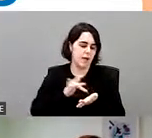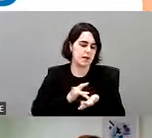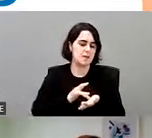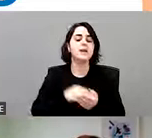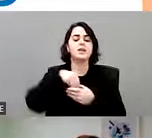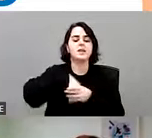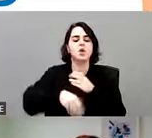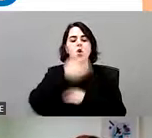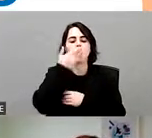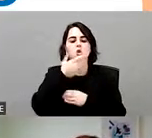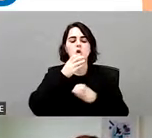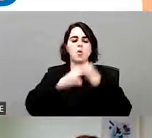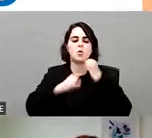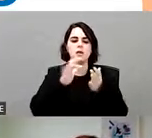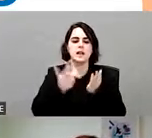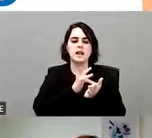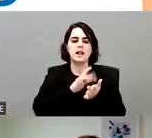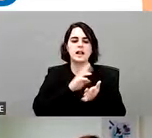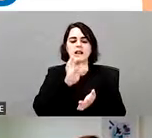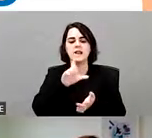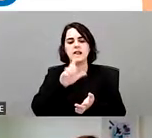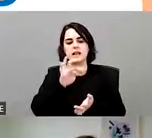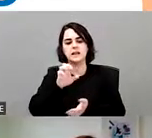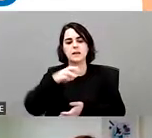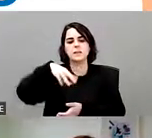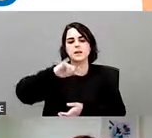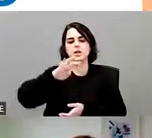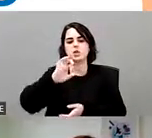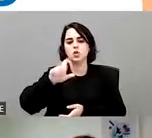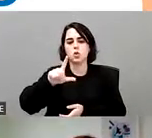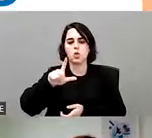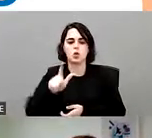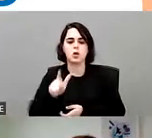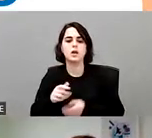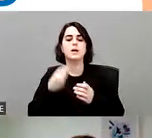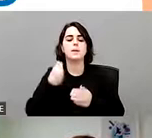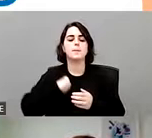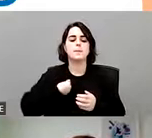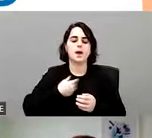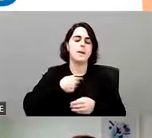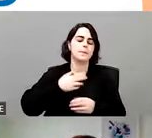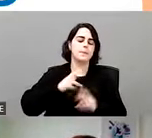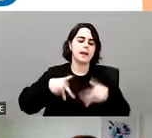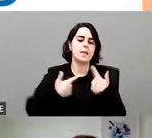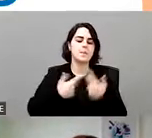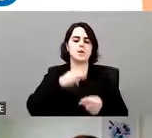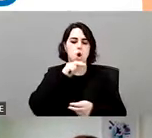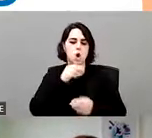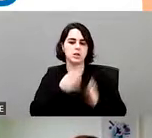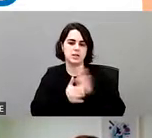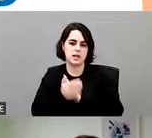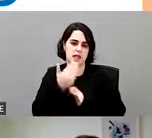colegio el comunicador Let Me Talk con 7 años, aunque ya lo estaba usando en el colegio, en las sesiones que trabajaban con